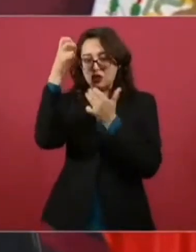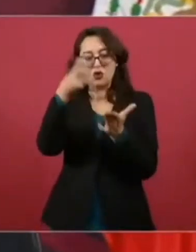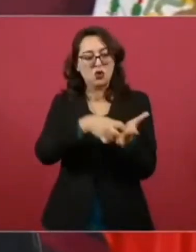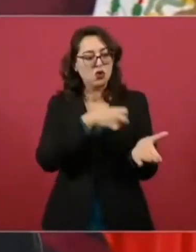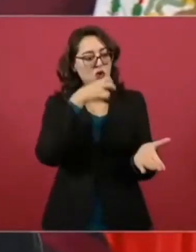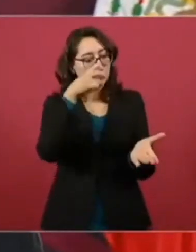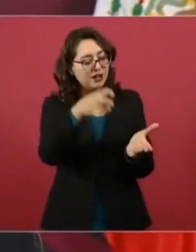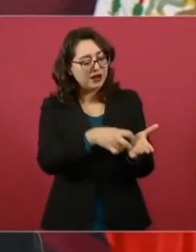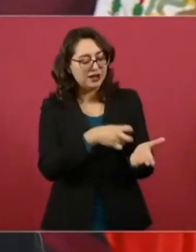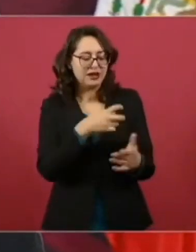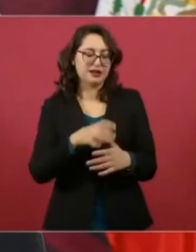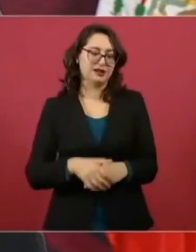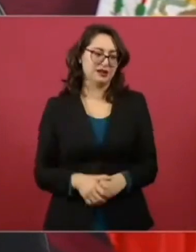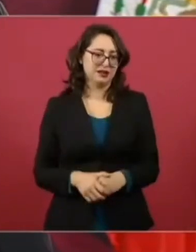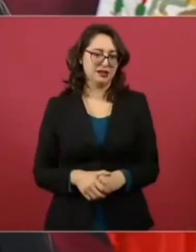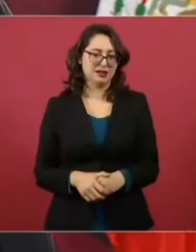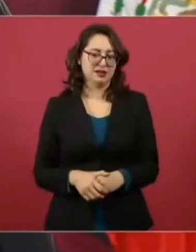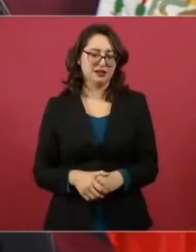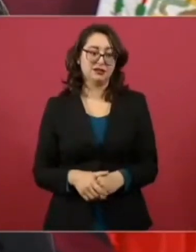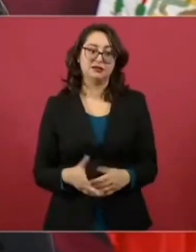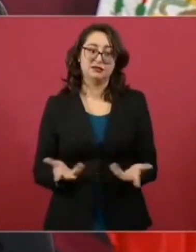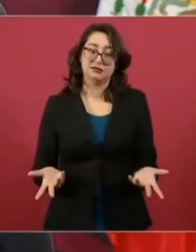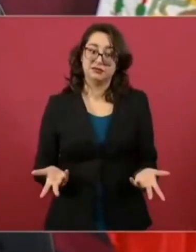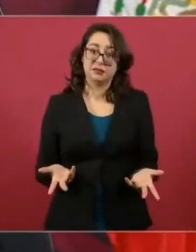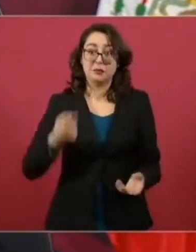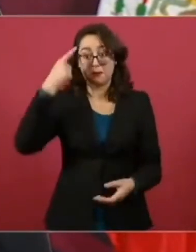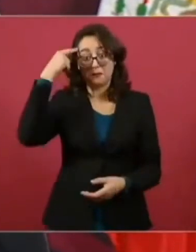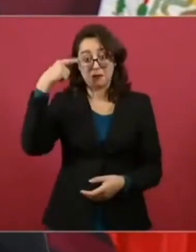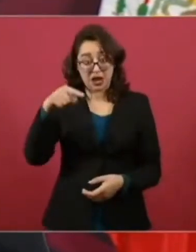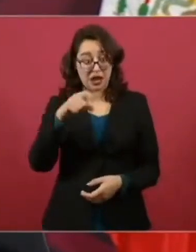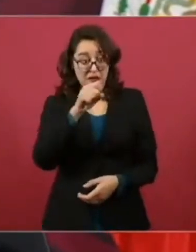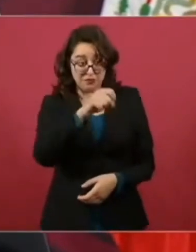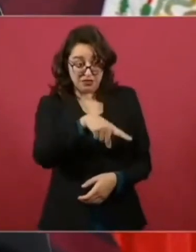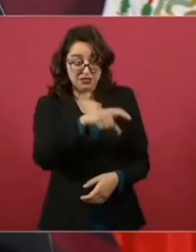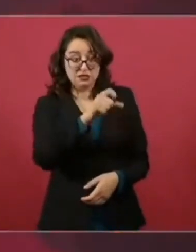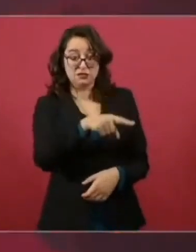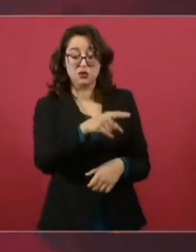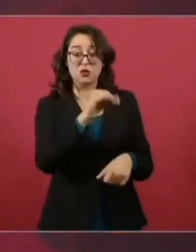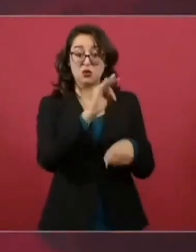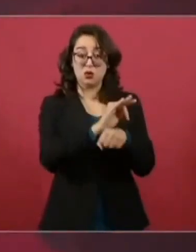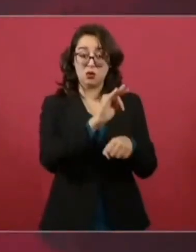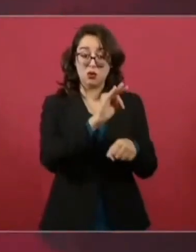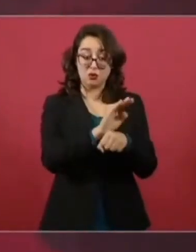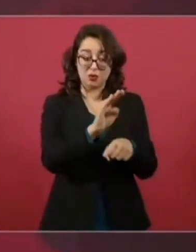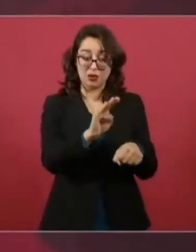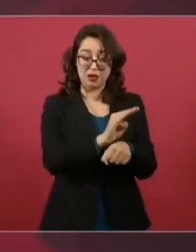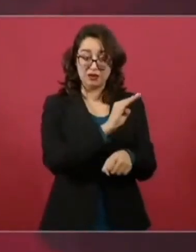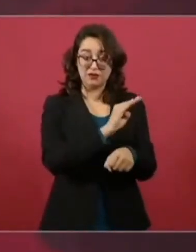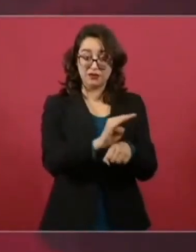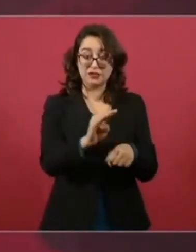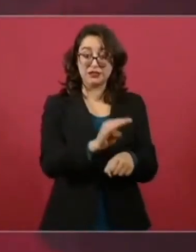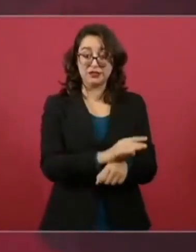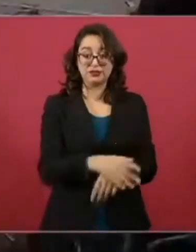por el bien de todos y también de ellos mismos, ¿no? A ver, vamos a verla.